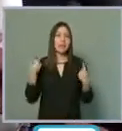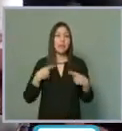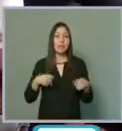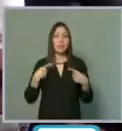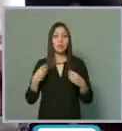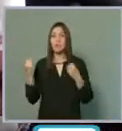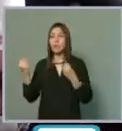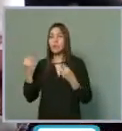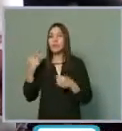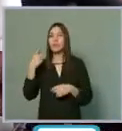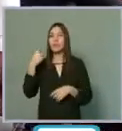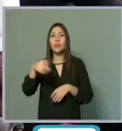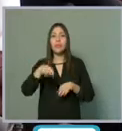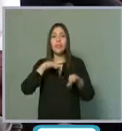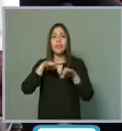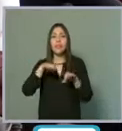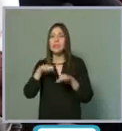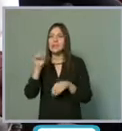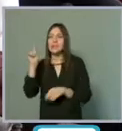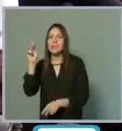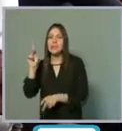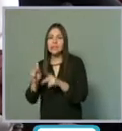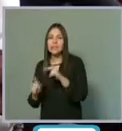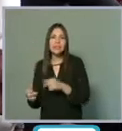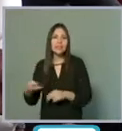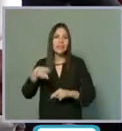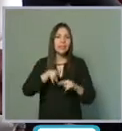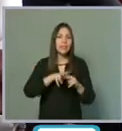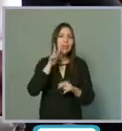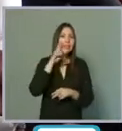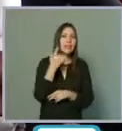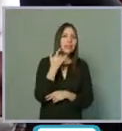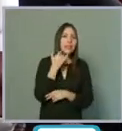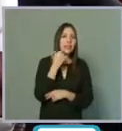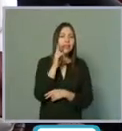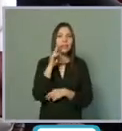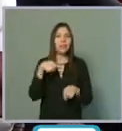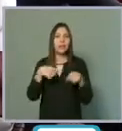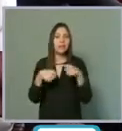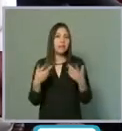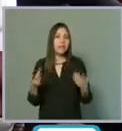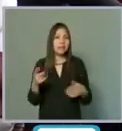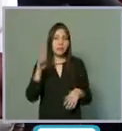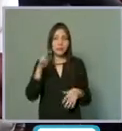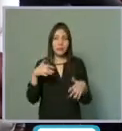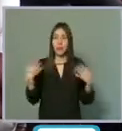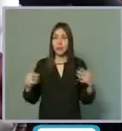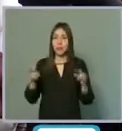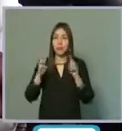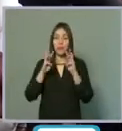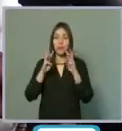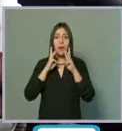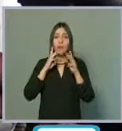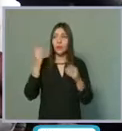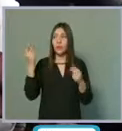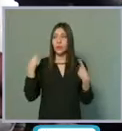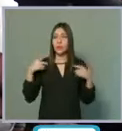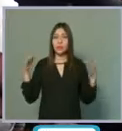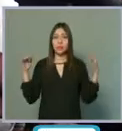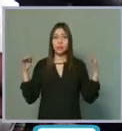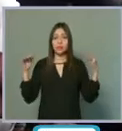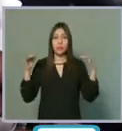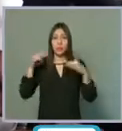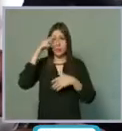trabajo para ver los partidos, y me sorprendió cuánta gente mexicana vino al lugar para ver